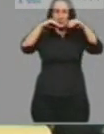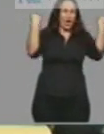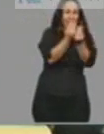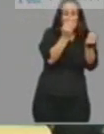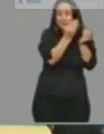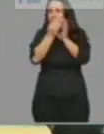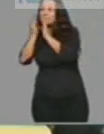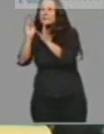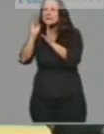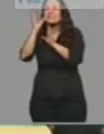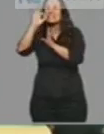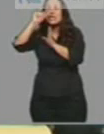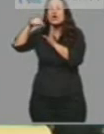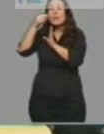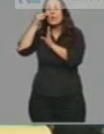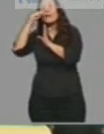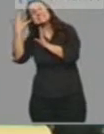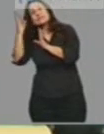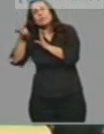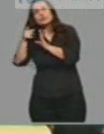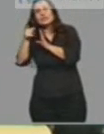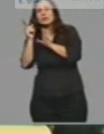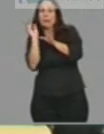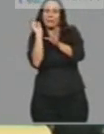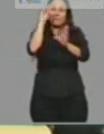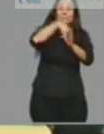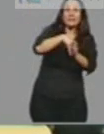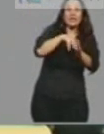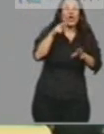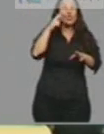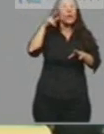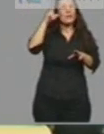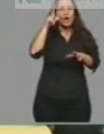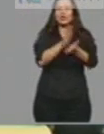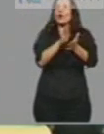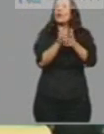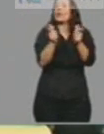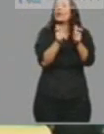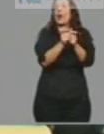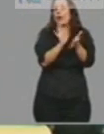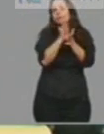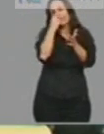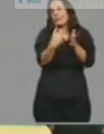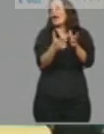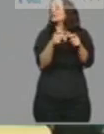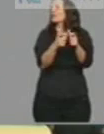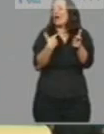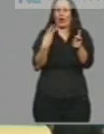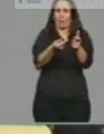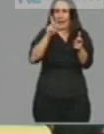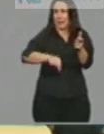0,45% que ingresó en el 2008 con bonos basura, comprado por muy poco dinero, hoy